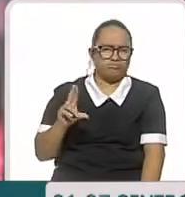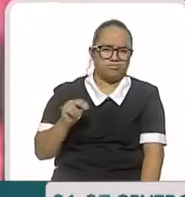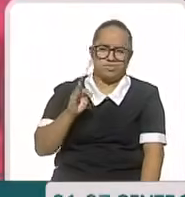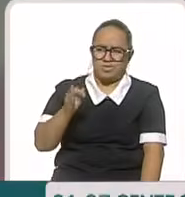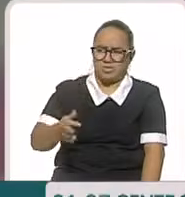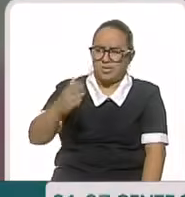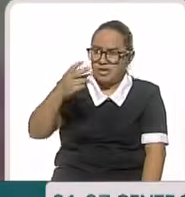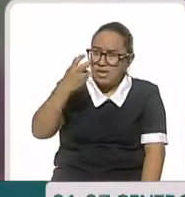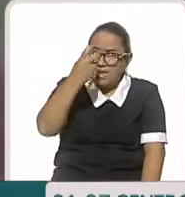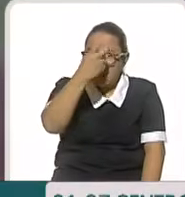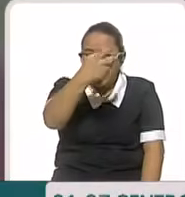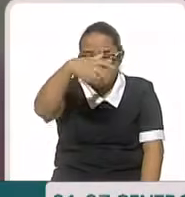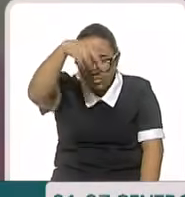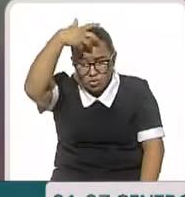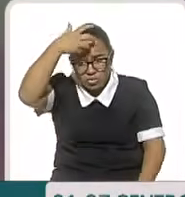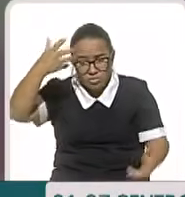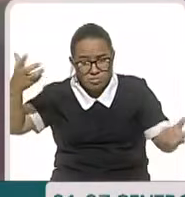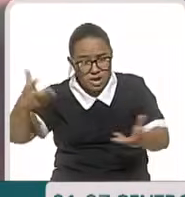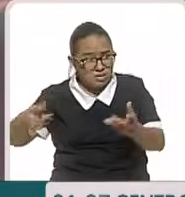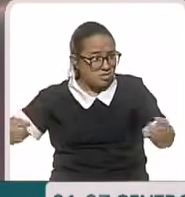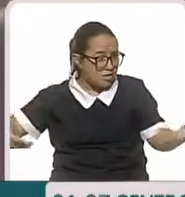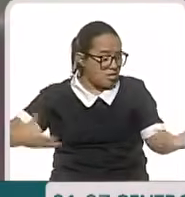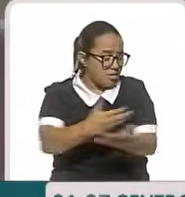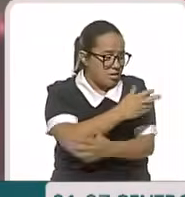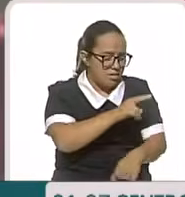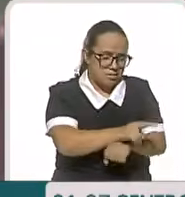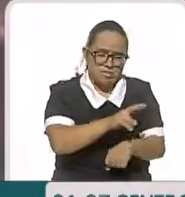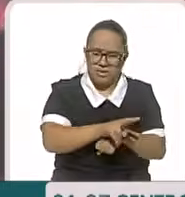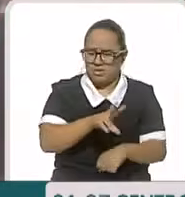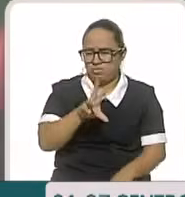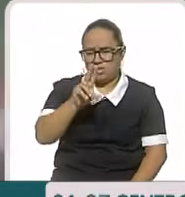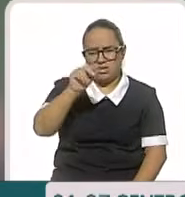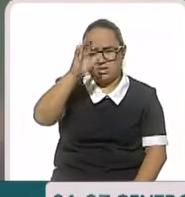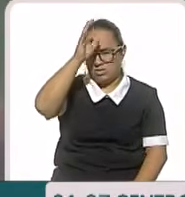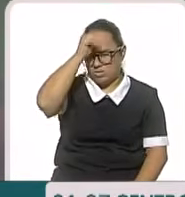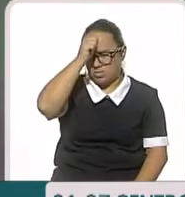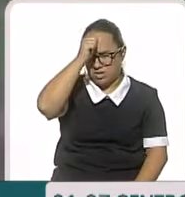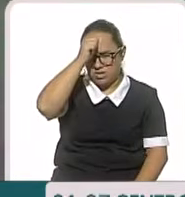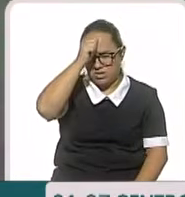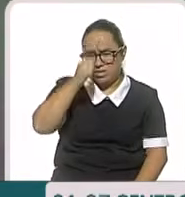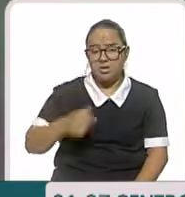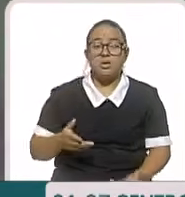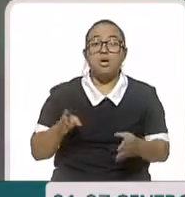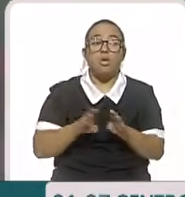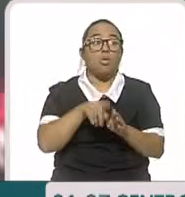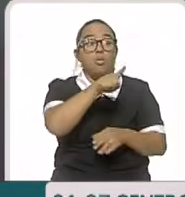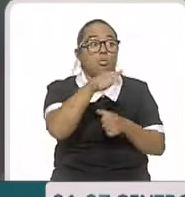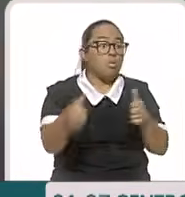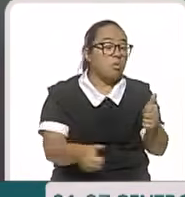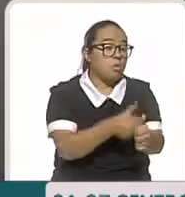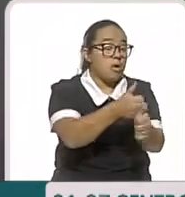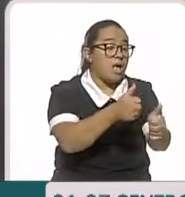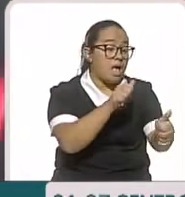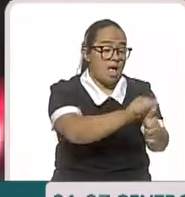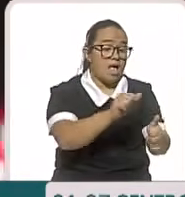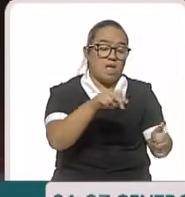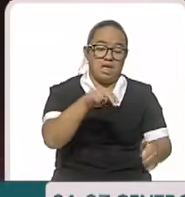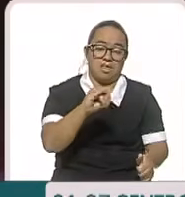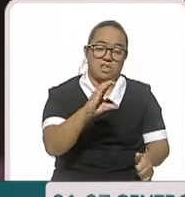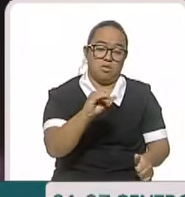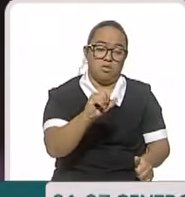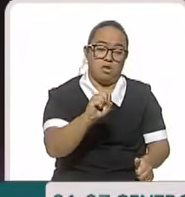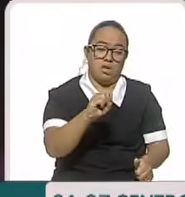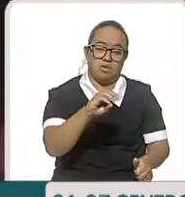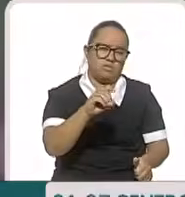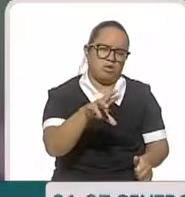esta operación del gobierno del presidente Donald Trump en Venezuela, el ataque militar principalmente, no la persecución como tal de Nicolás Maduro, sino por cómo